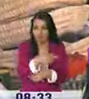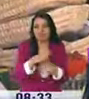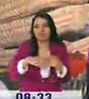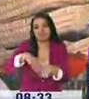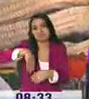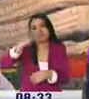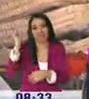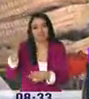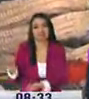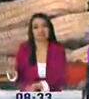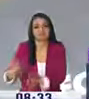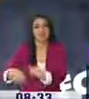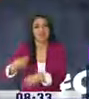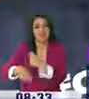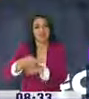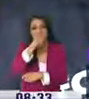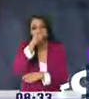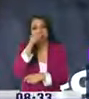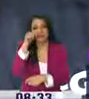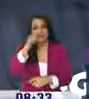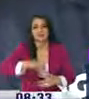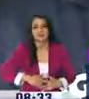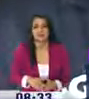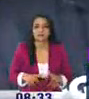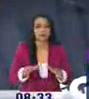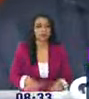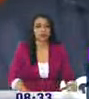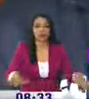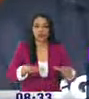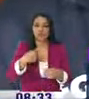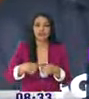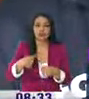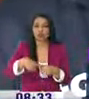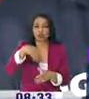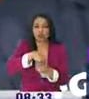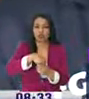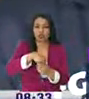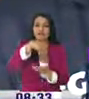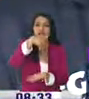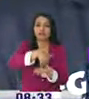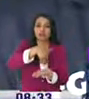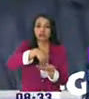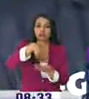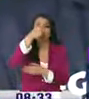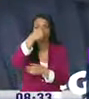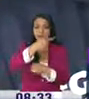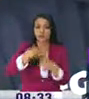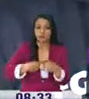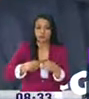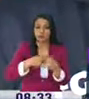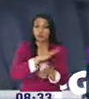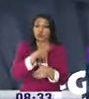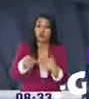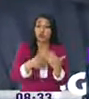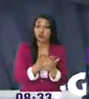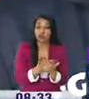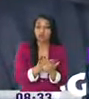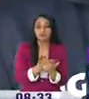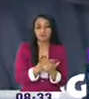gama de platos que ofrecían. Todo sería dentro de la ciudad de Quito, específicamente en el centro norte de la ciudad de Quito, y todo se ha dado en función de